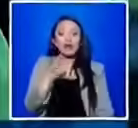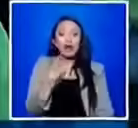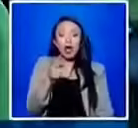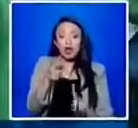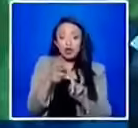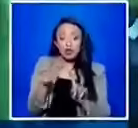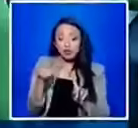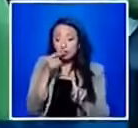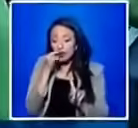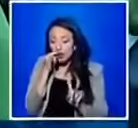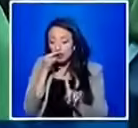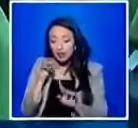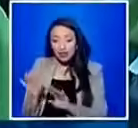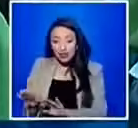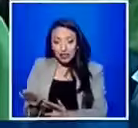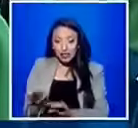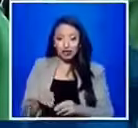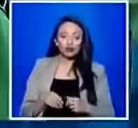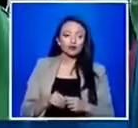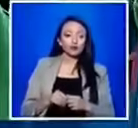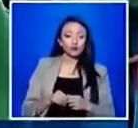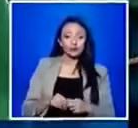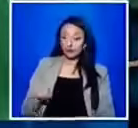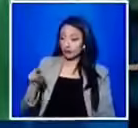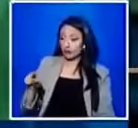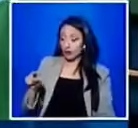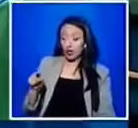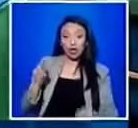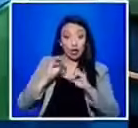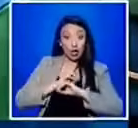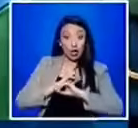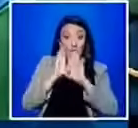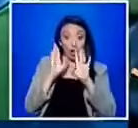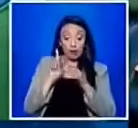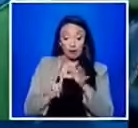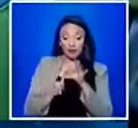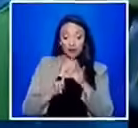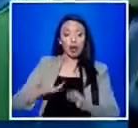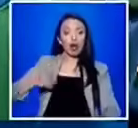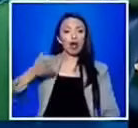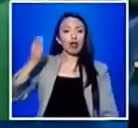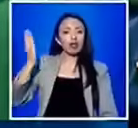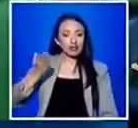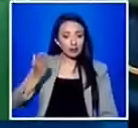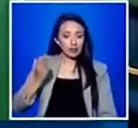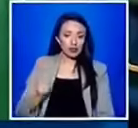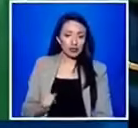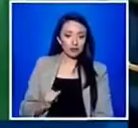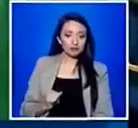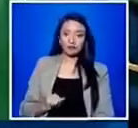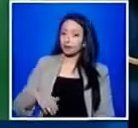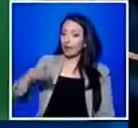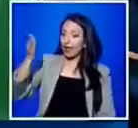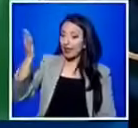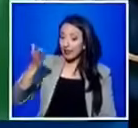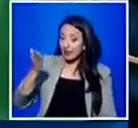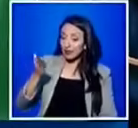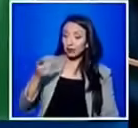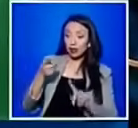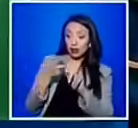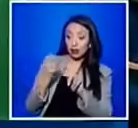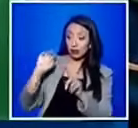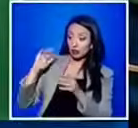más pequeñitos que aquí los vemos. A ellos, claro, lo principal aquí, la disciplina. La disciplina desde que